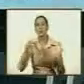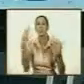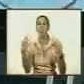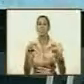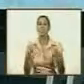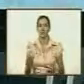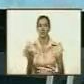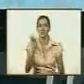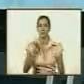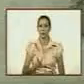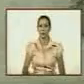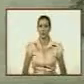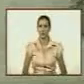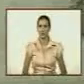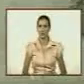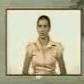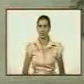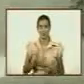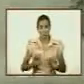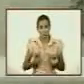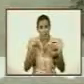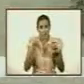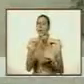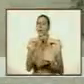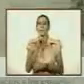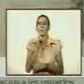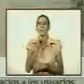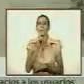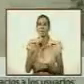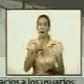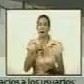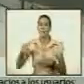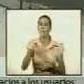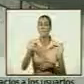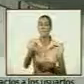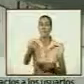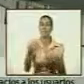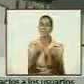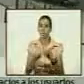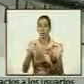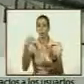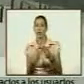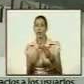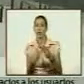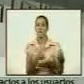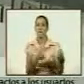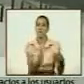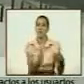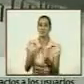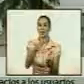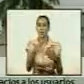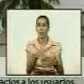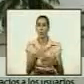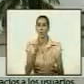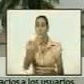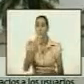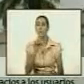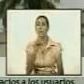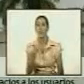venezolana. En sus inicios fue conocido como Paseo Independencia, luego como Paseo Guzmán Blanco y Parque del Calvario.